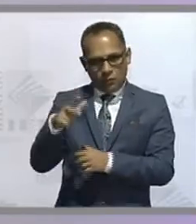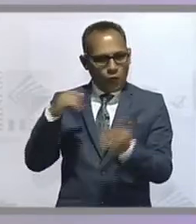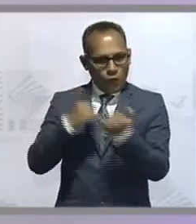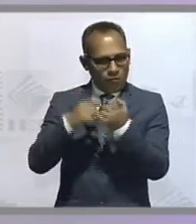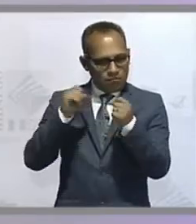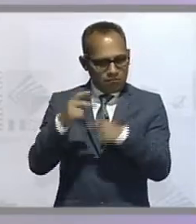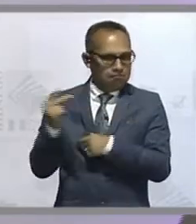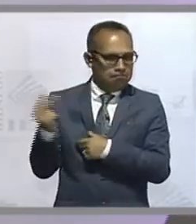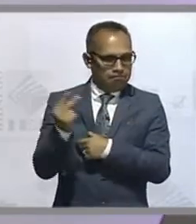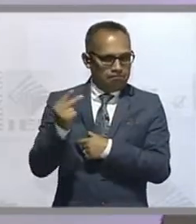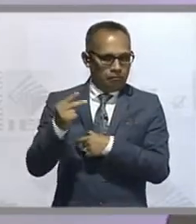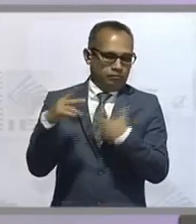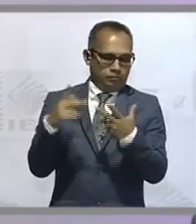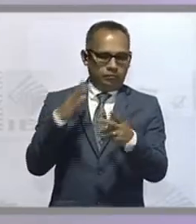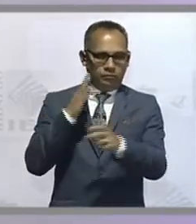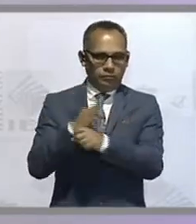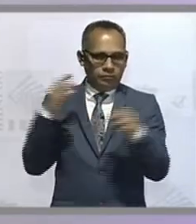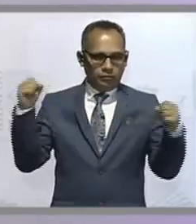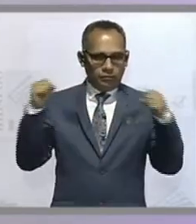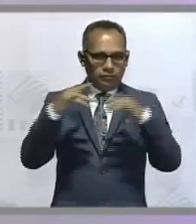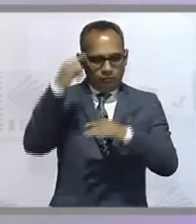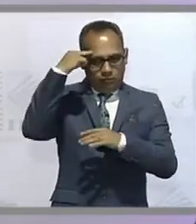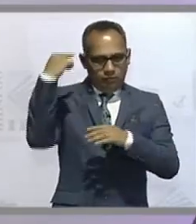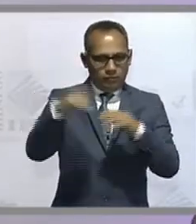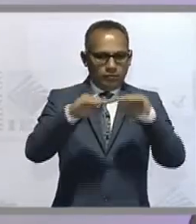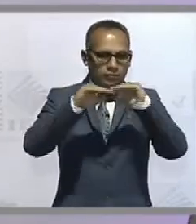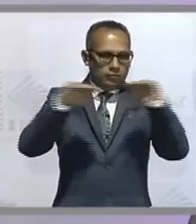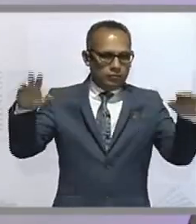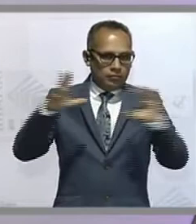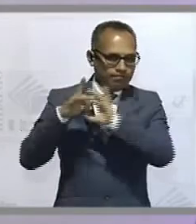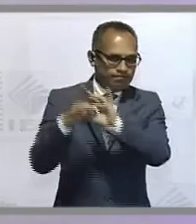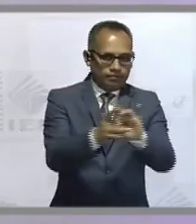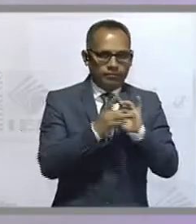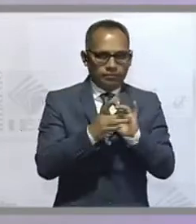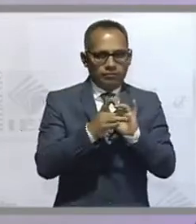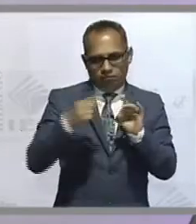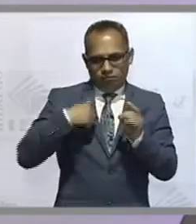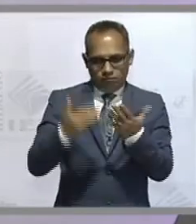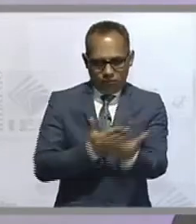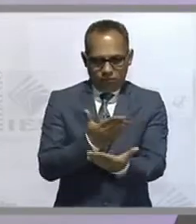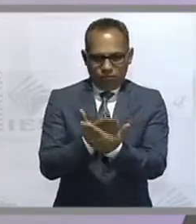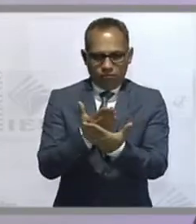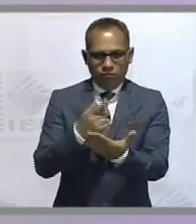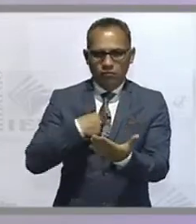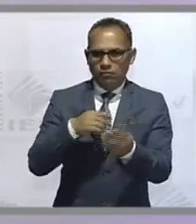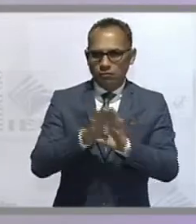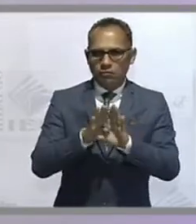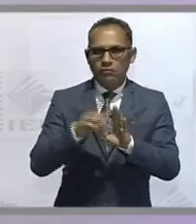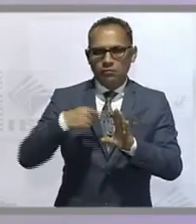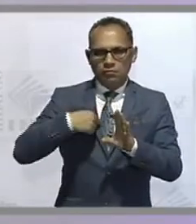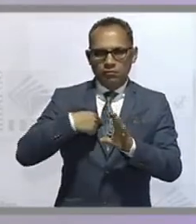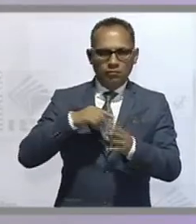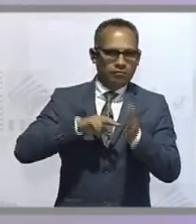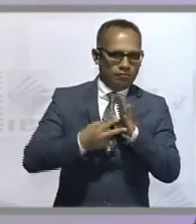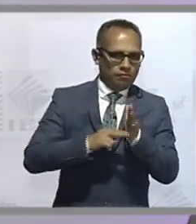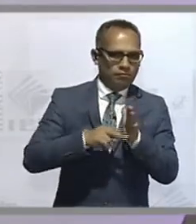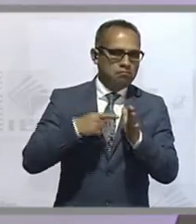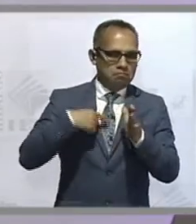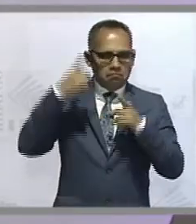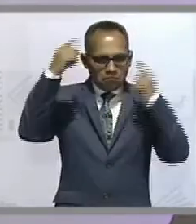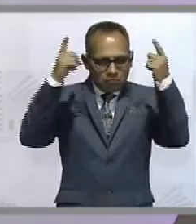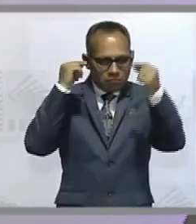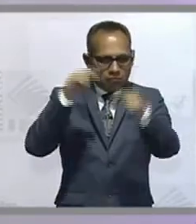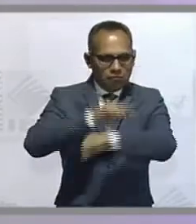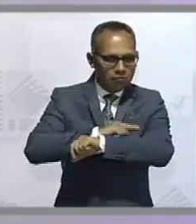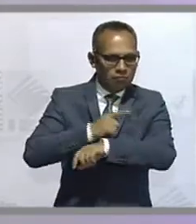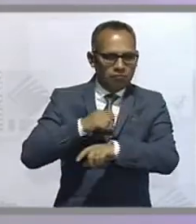evento de la democracia quiero presentarme soy ingeniero industrial de profesión con postgrado y proyectos